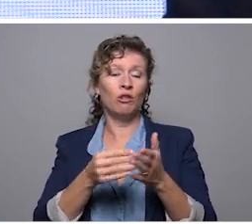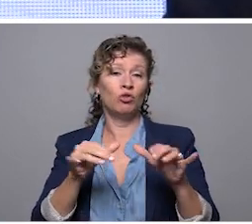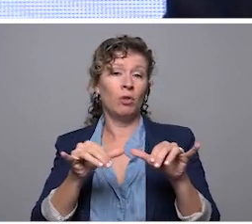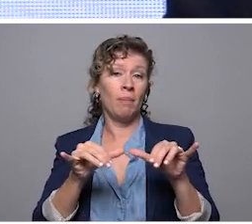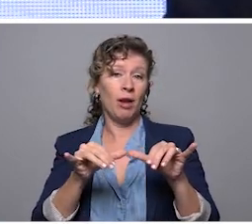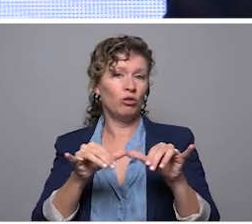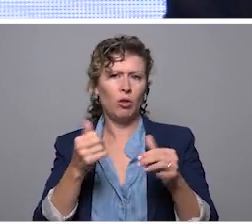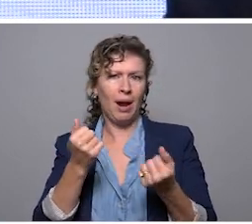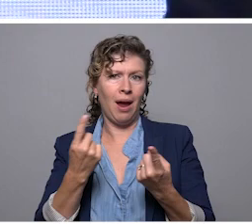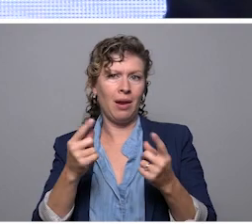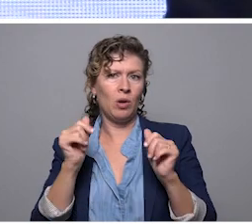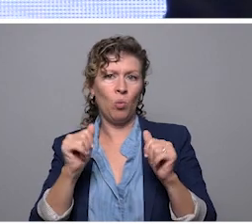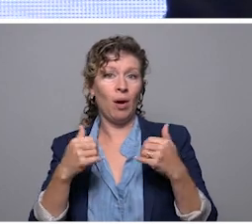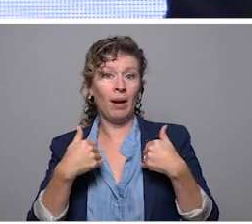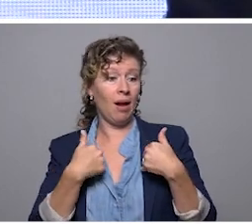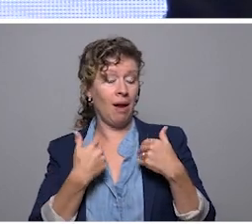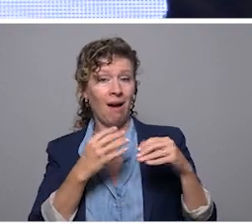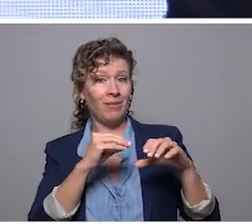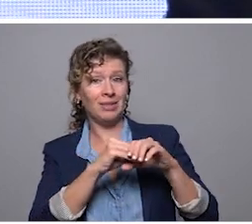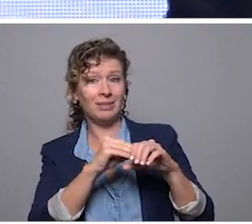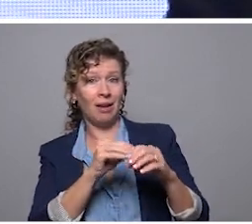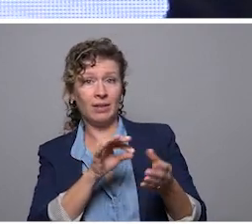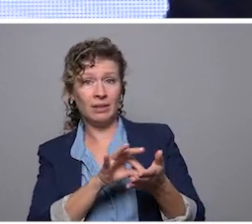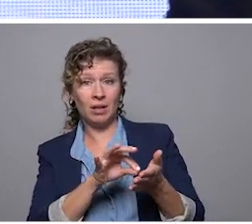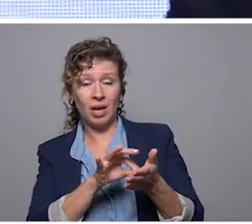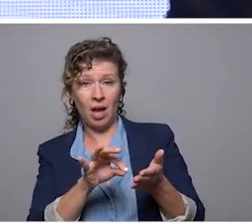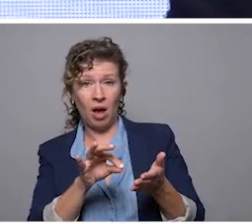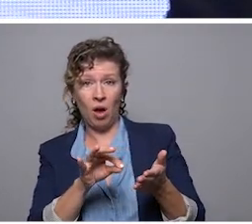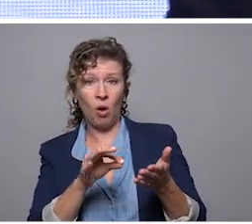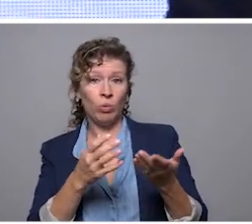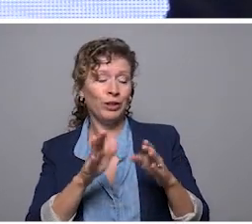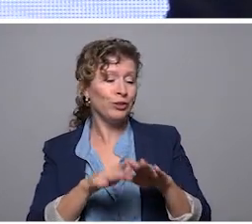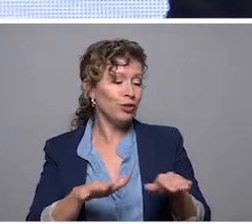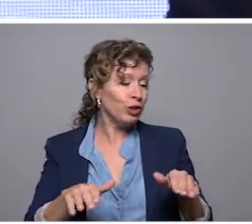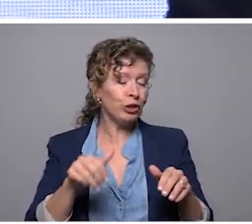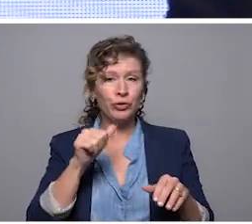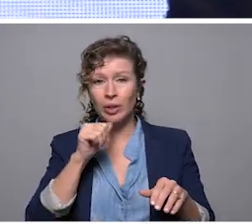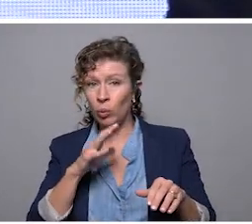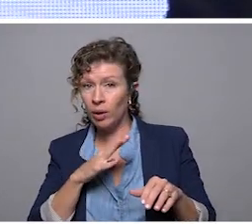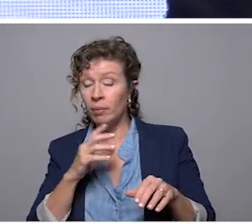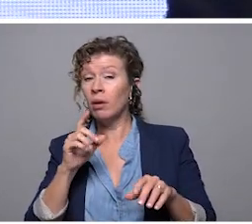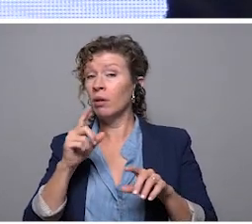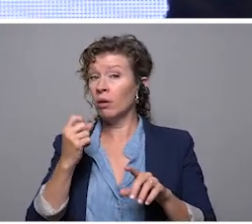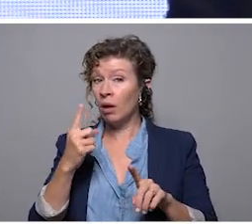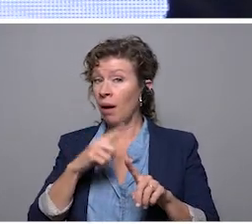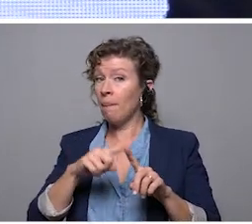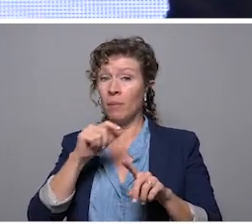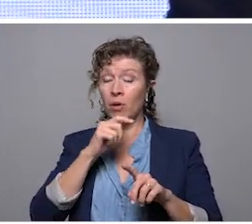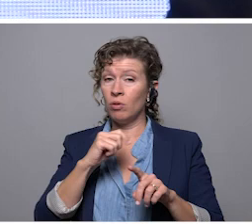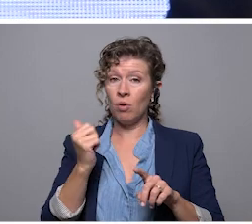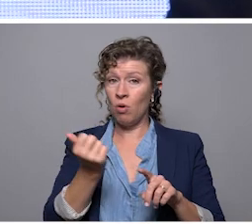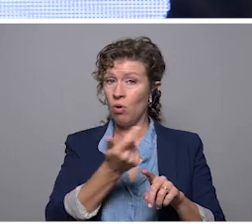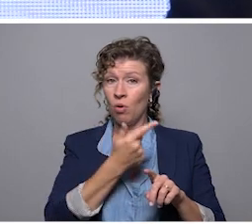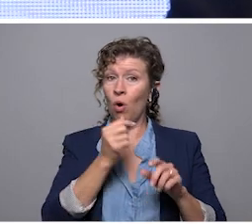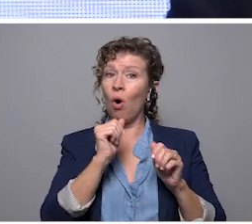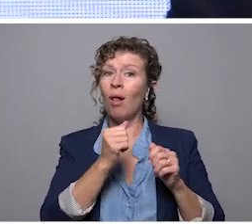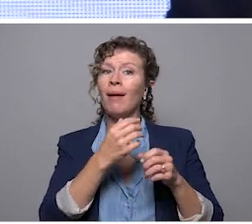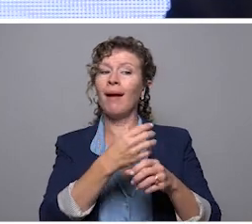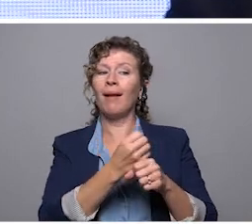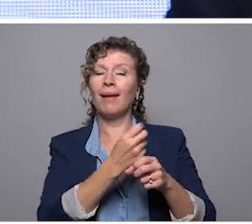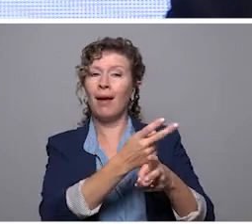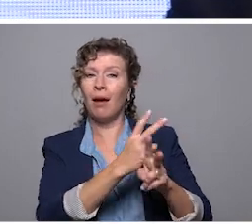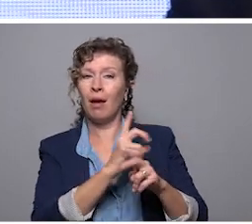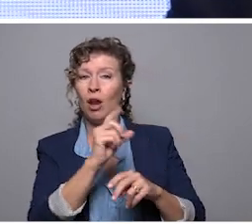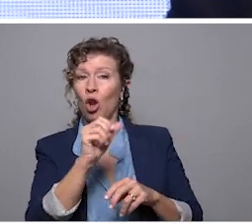mayores jóvenes pero no cualquiera puede tomar un préstamo el préstamo es excluyente y es más complejo como lo